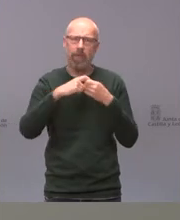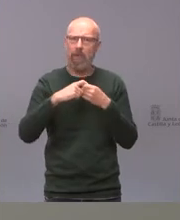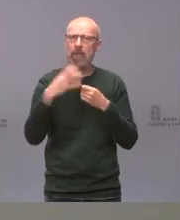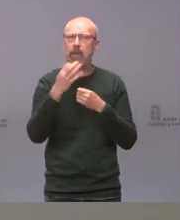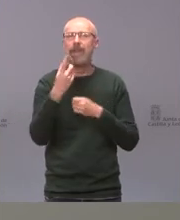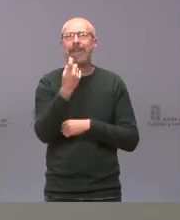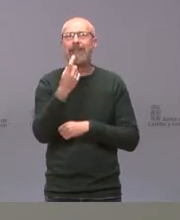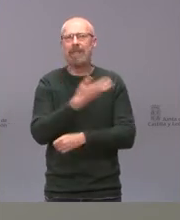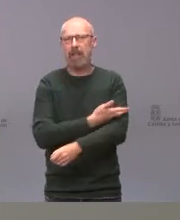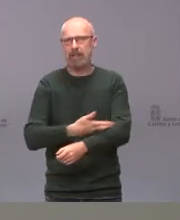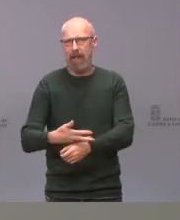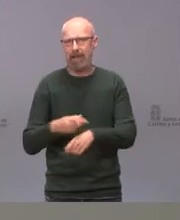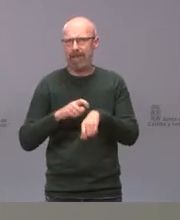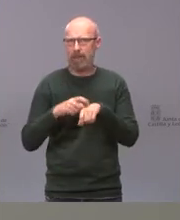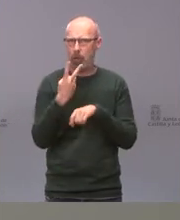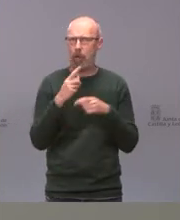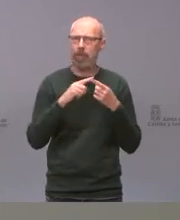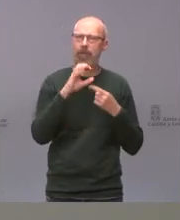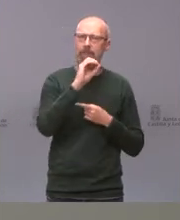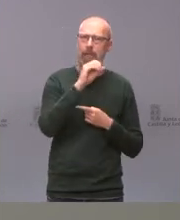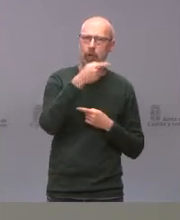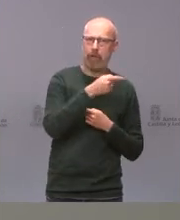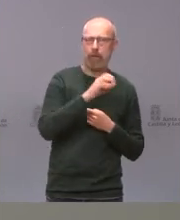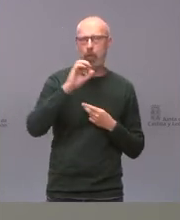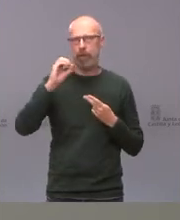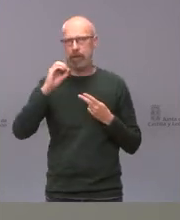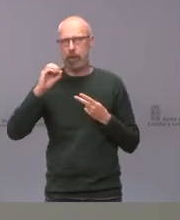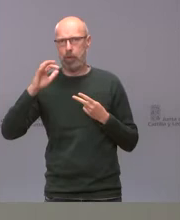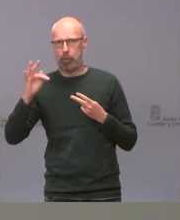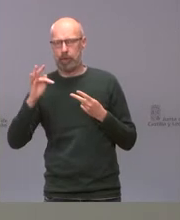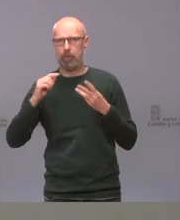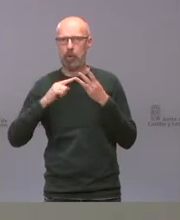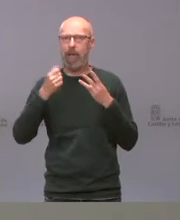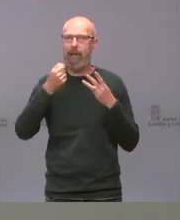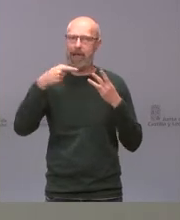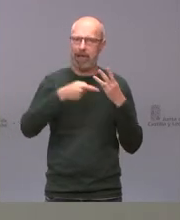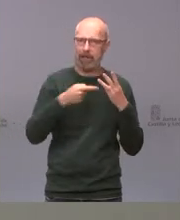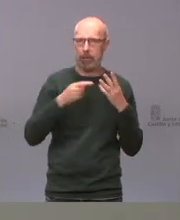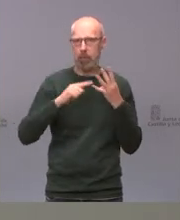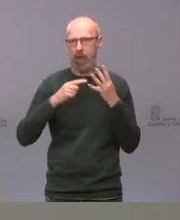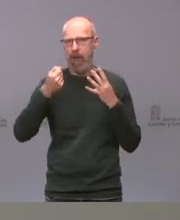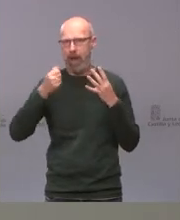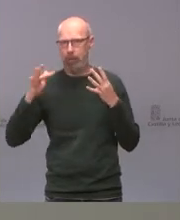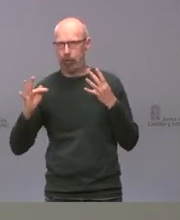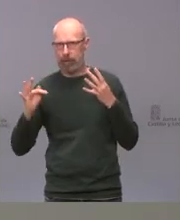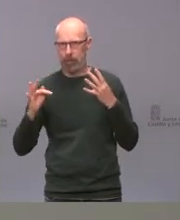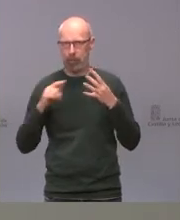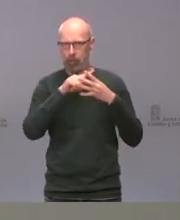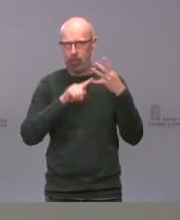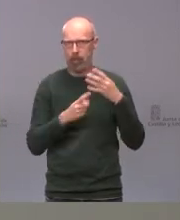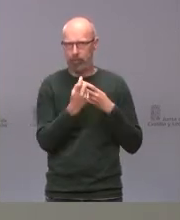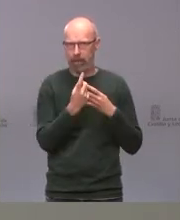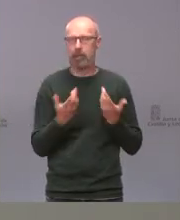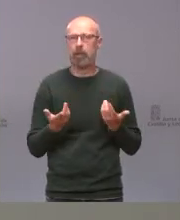Necesitamos sangre de dos tipos, sobre todo cero negativo, cero positivo, A negativo y A positivo. Y evidentemente para